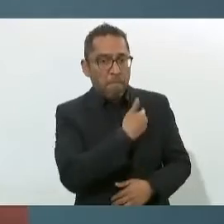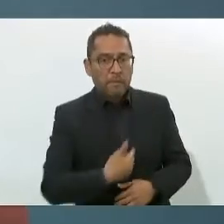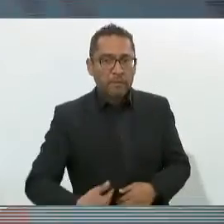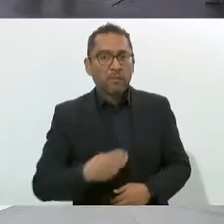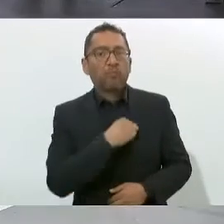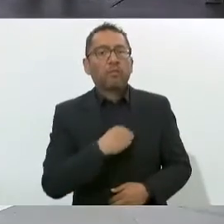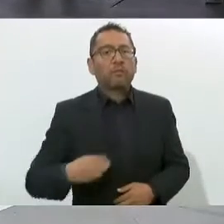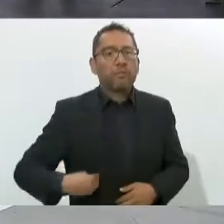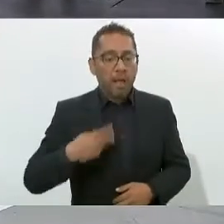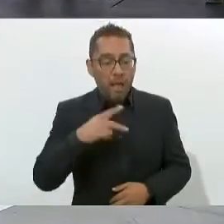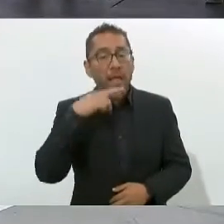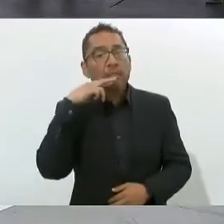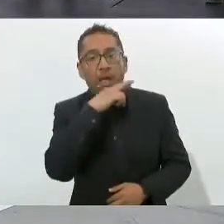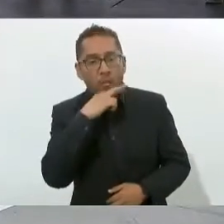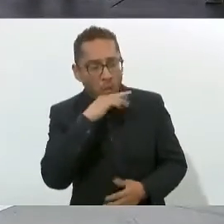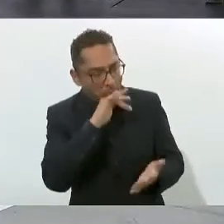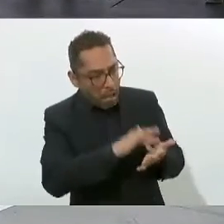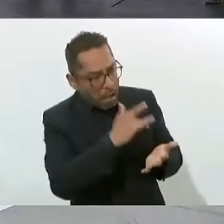de Zamora,